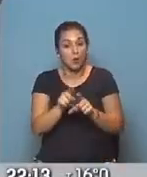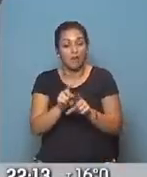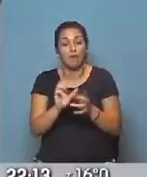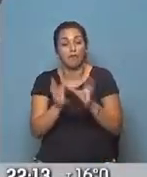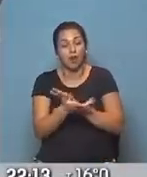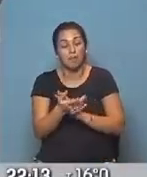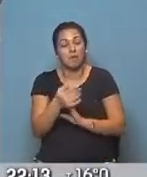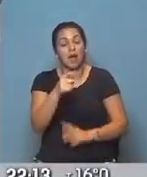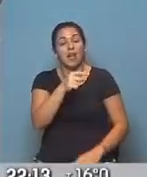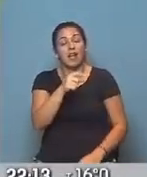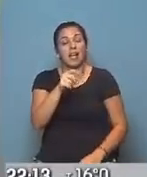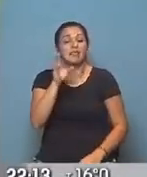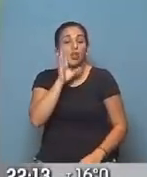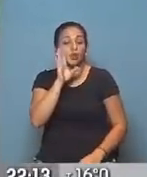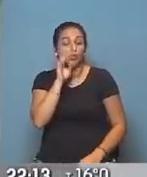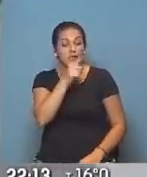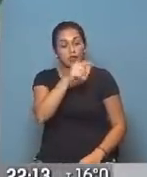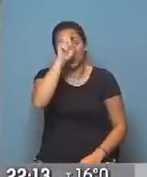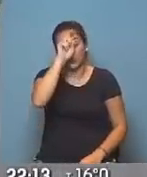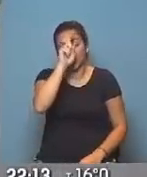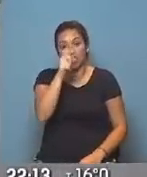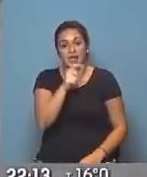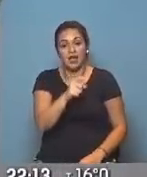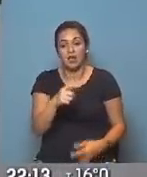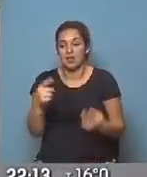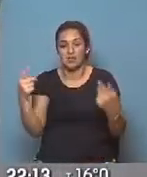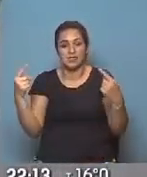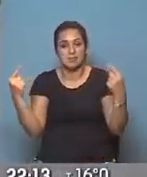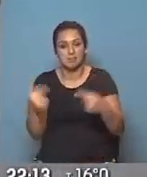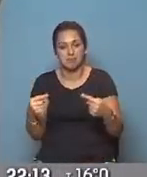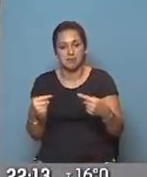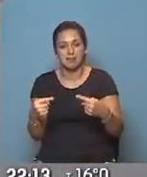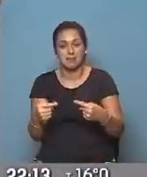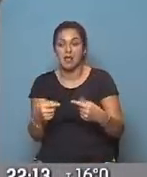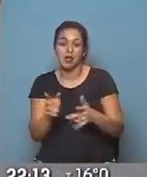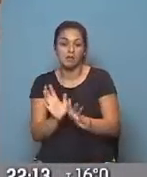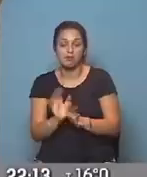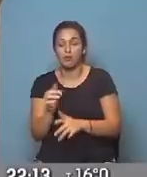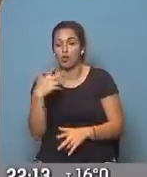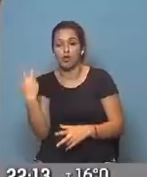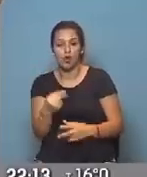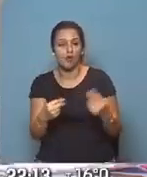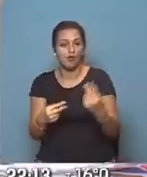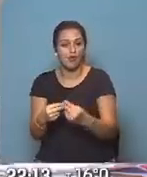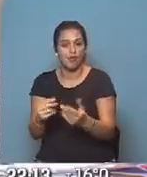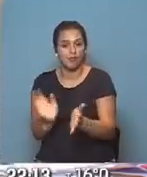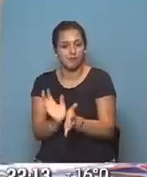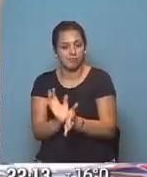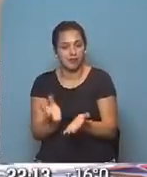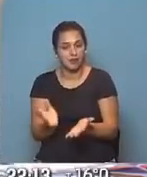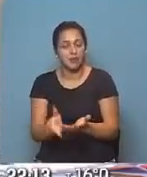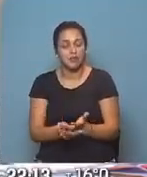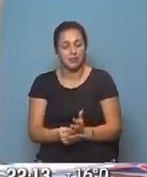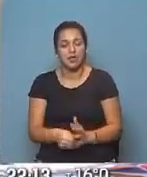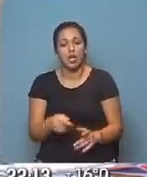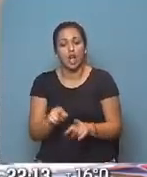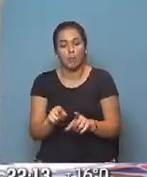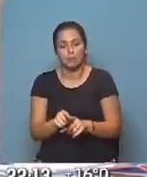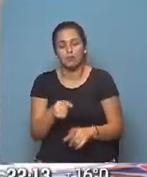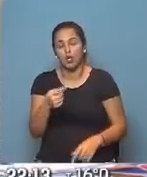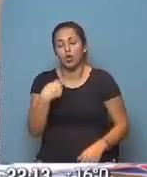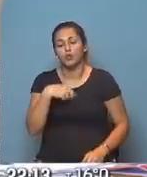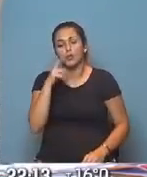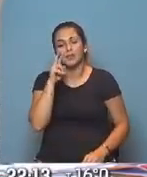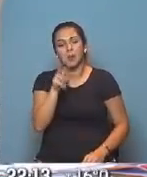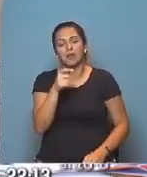respuesta tanto de Estados Unidos como de Turquía a esta situación del clérigo detenido en Istambul. Al mismo tiempo, Natalia, lo que uno ve